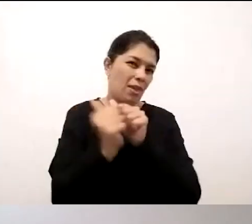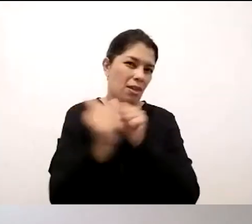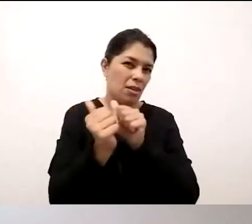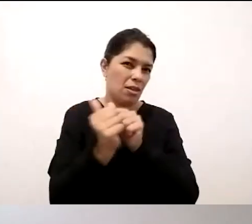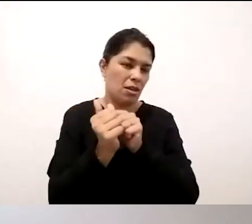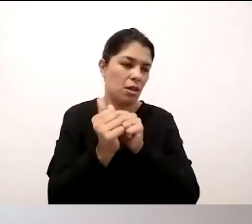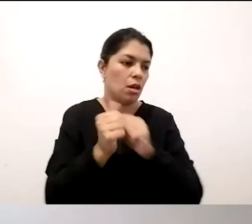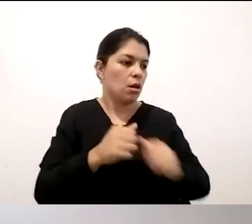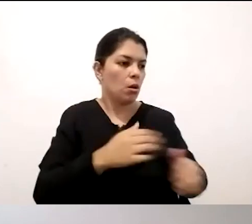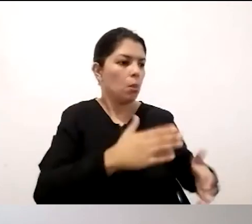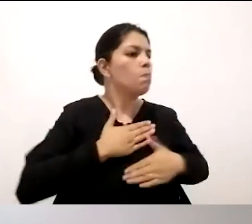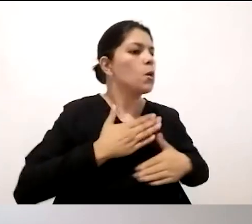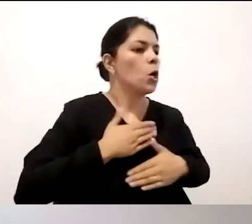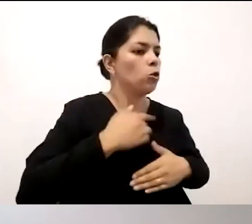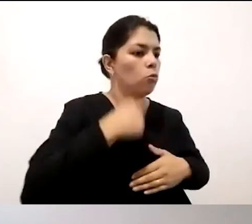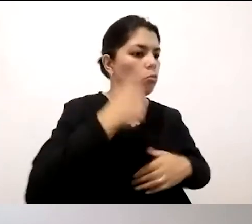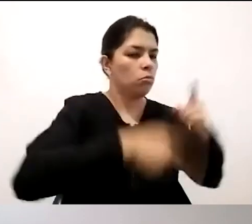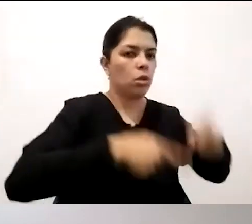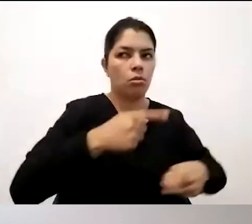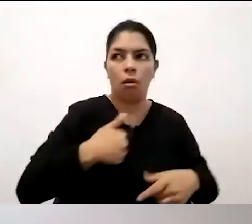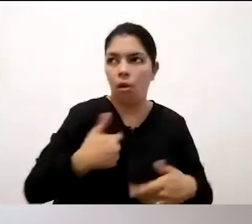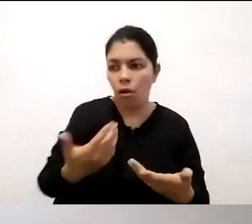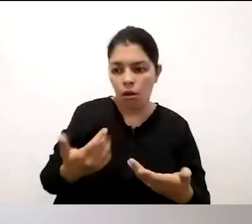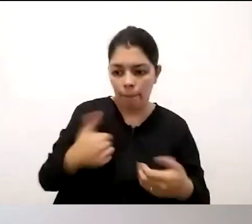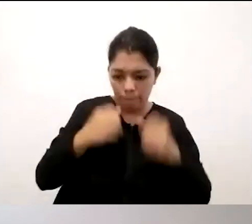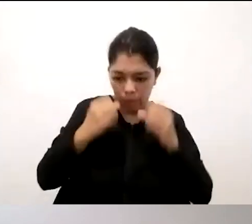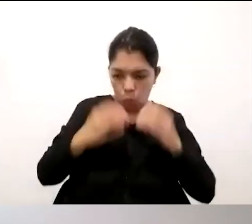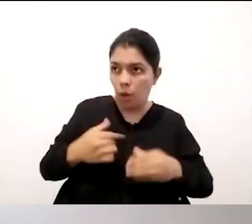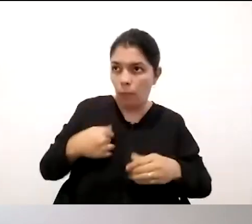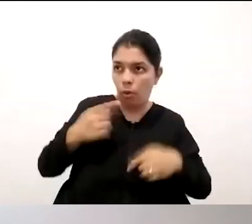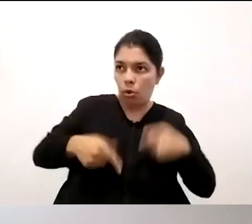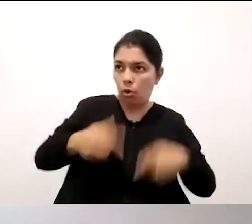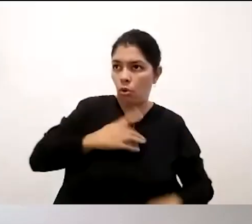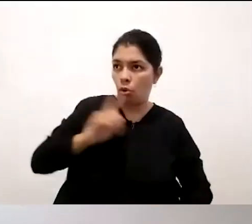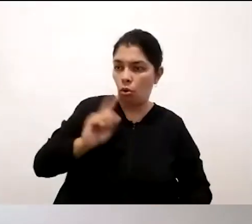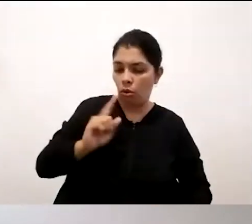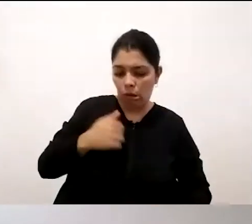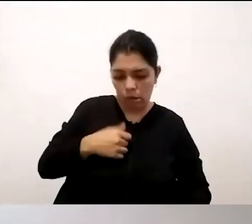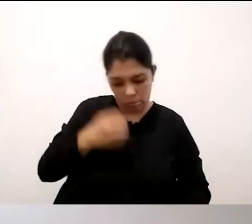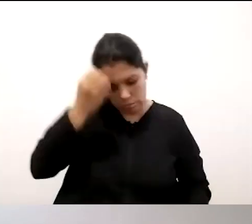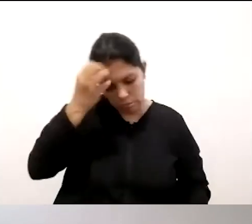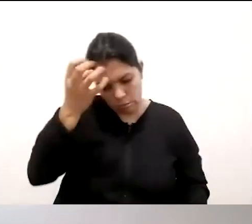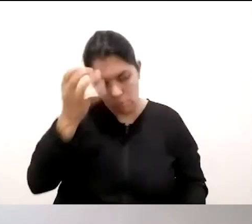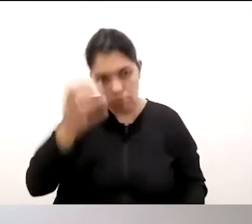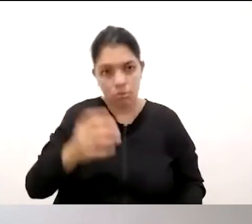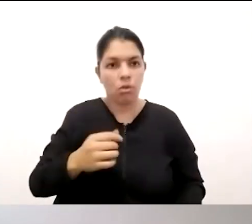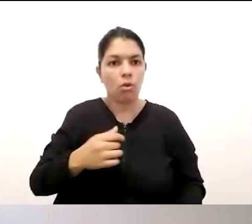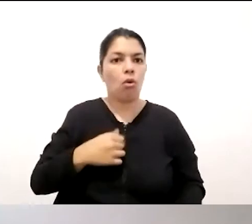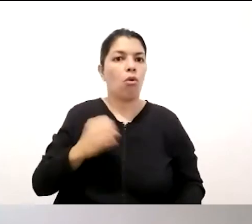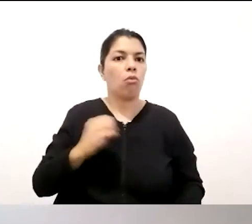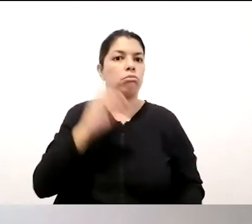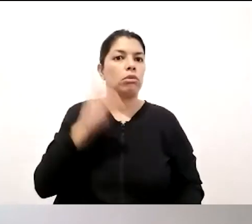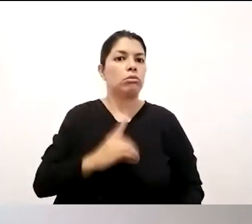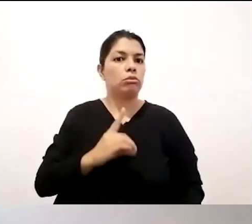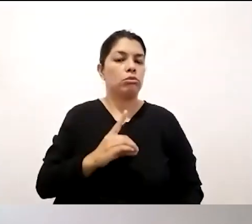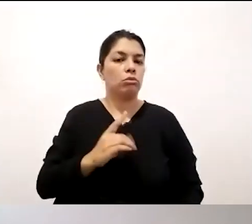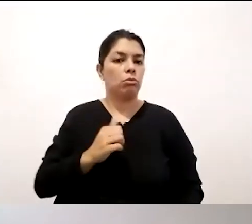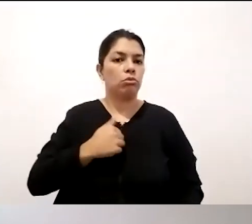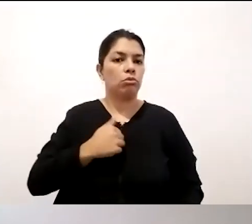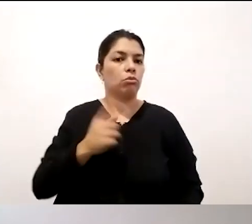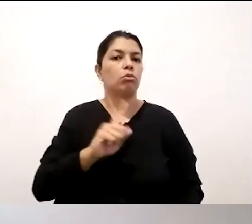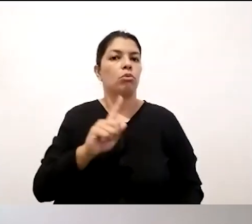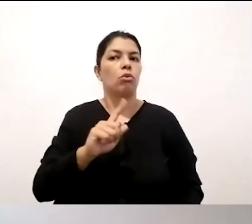pérdida de autonomía y de capacidad de decidir sobre mi cuerpo y sobre mi sexualidad como mujer, que finalmente pues